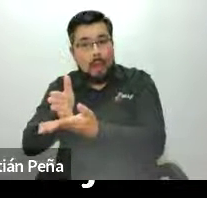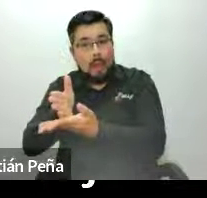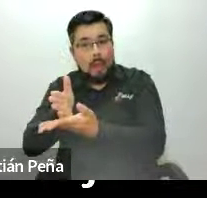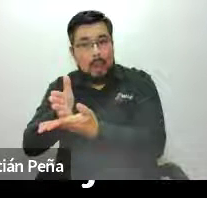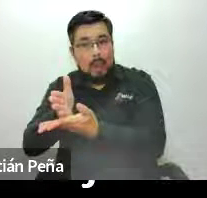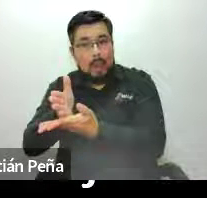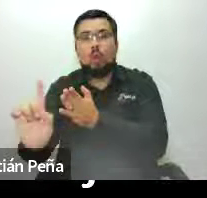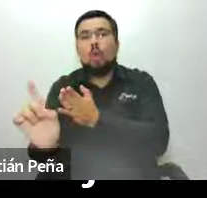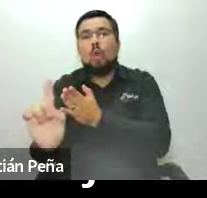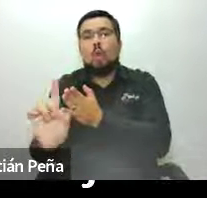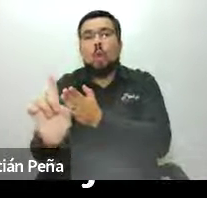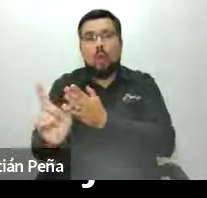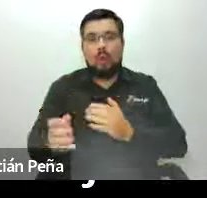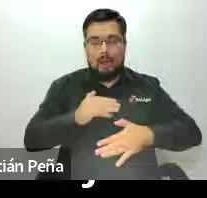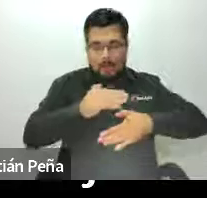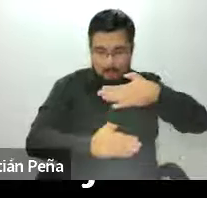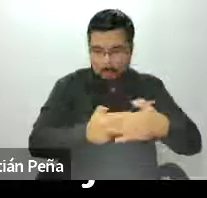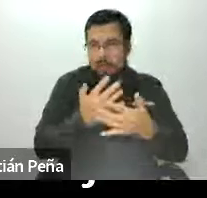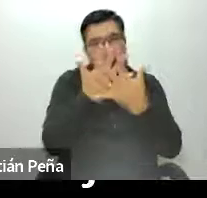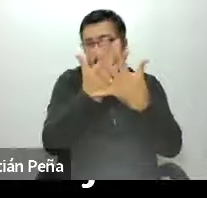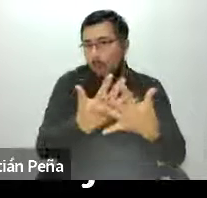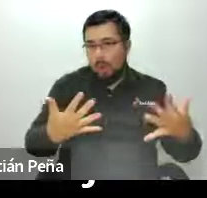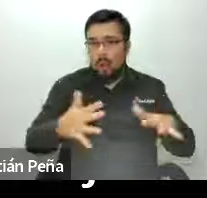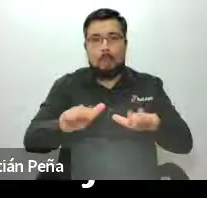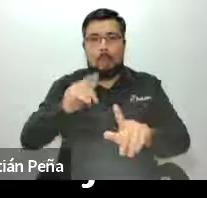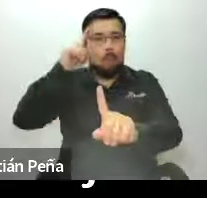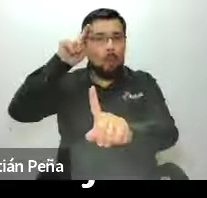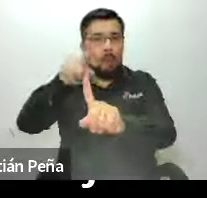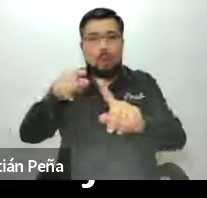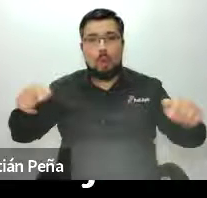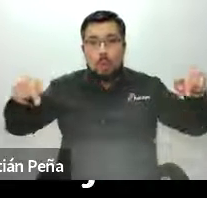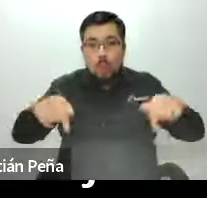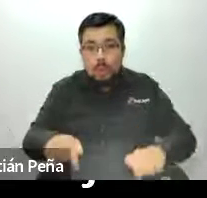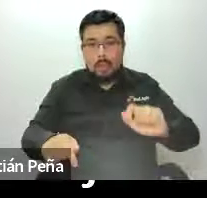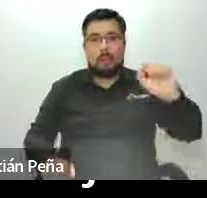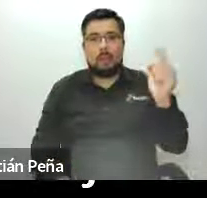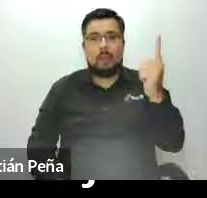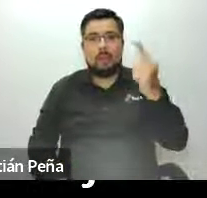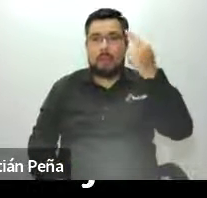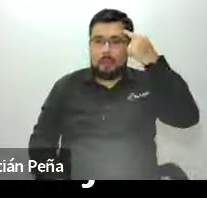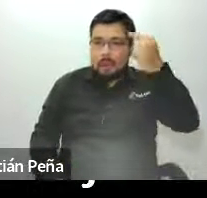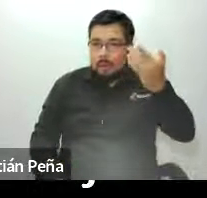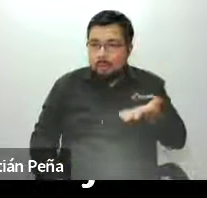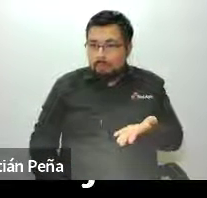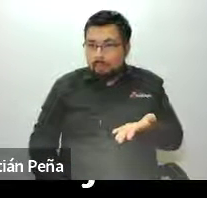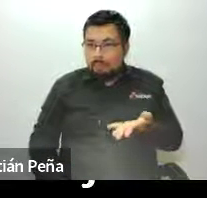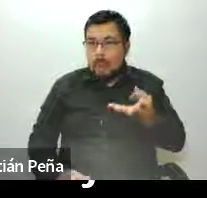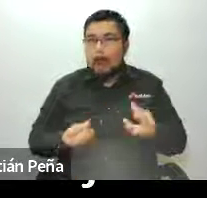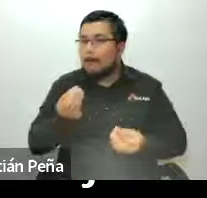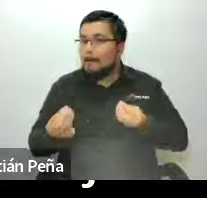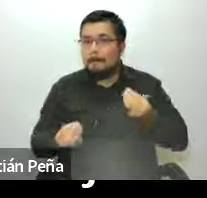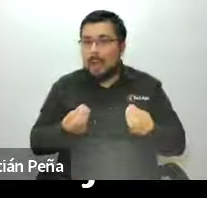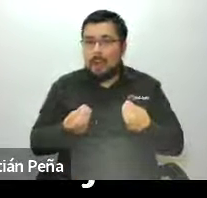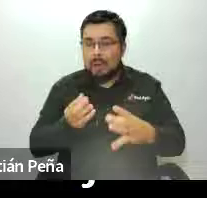tal cual como lo es la priorización de hoy día, pero que en el fondo fue pensada para la implementación del